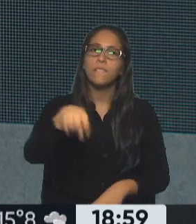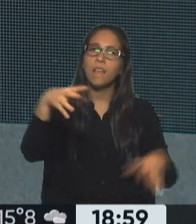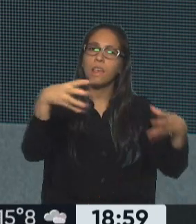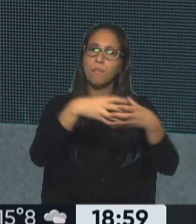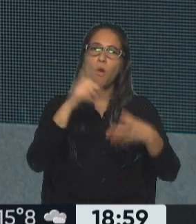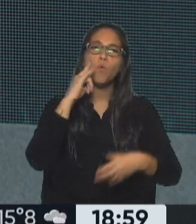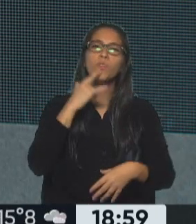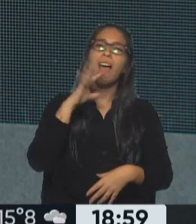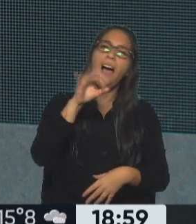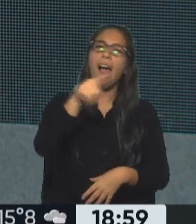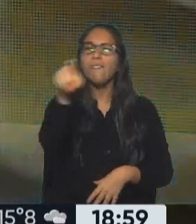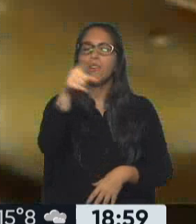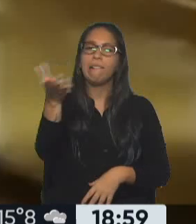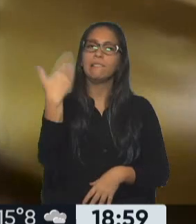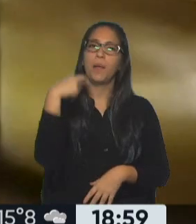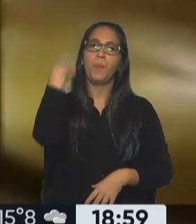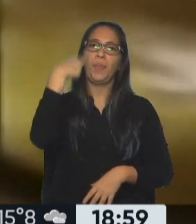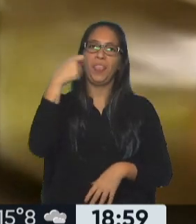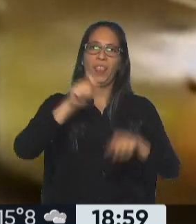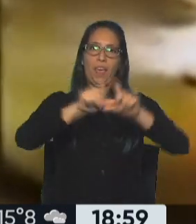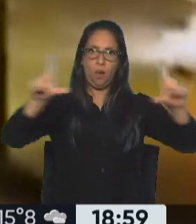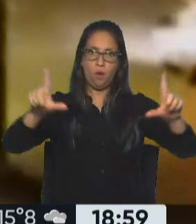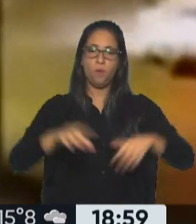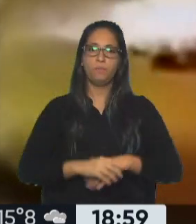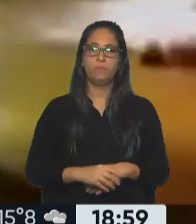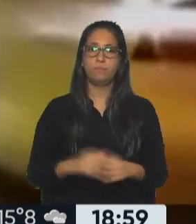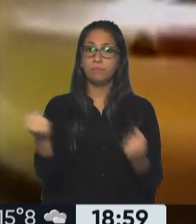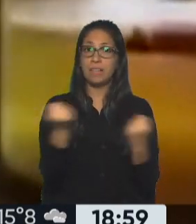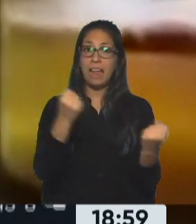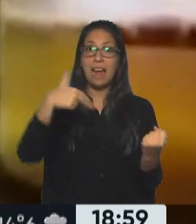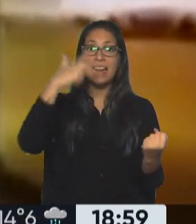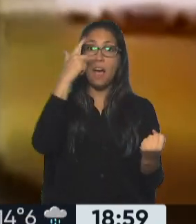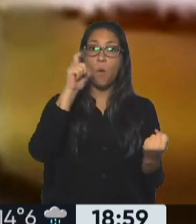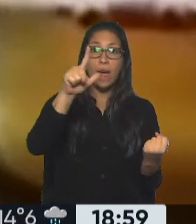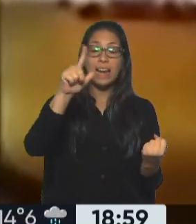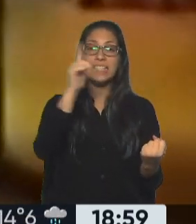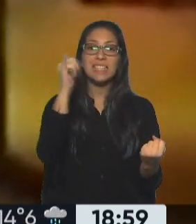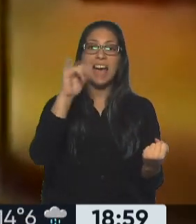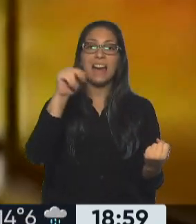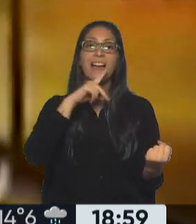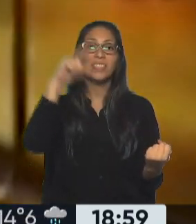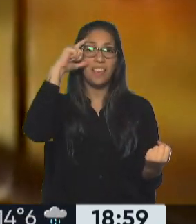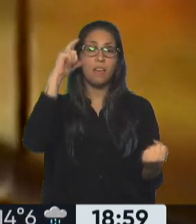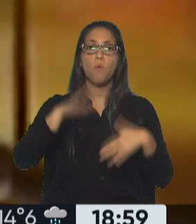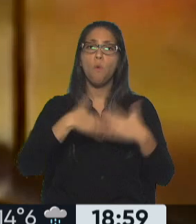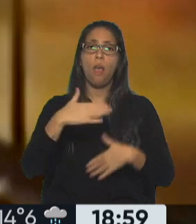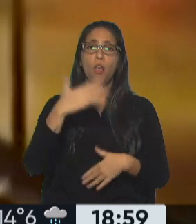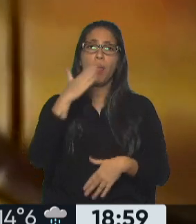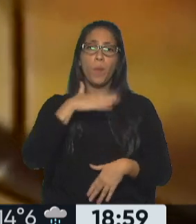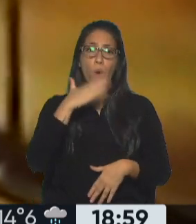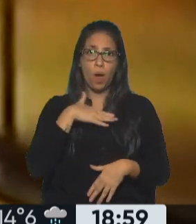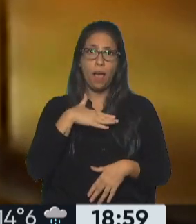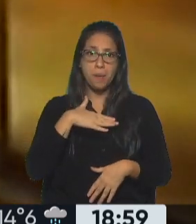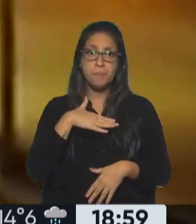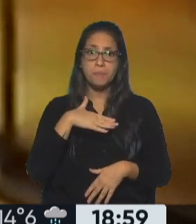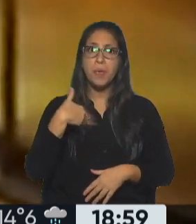y Compañía mostrame el video El que manejaba era nahuel Zárate un jugador de boca y con quien se va